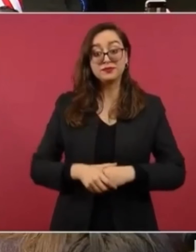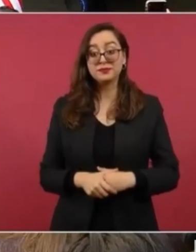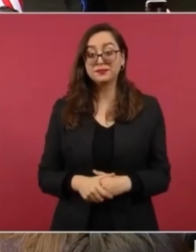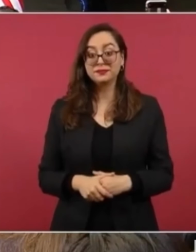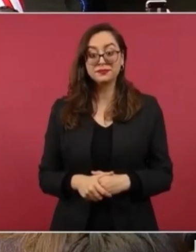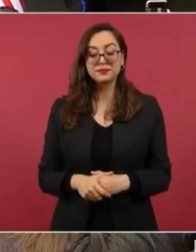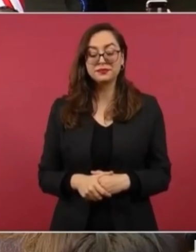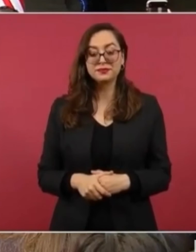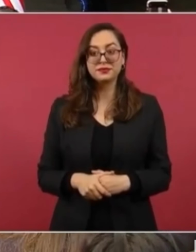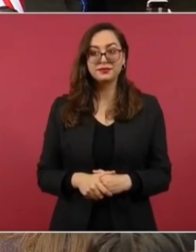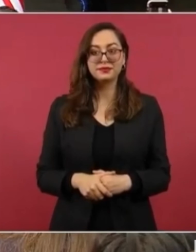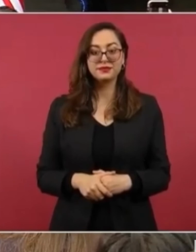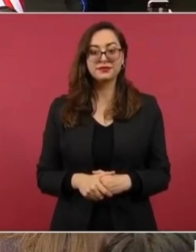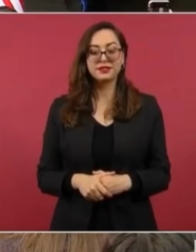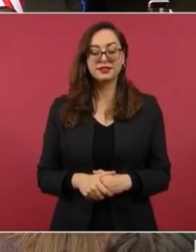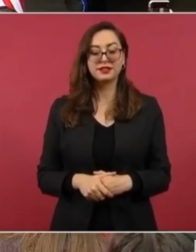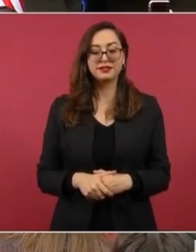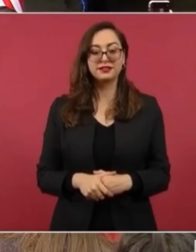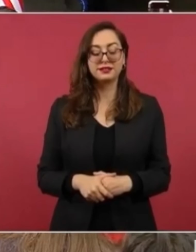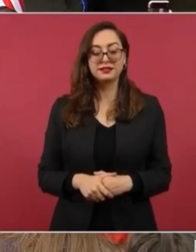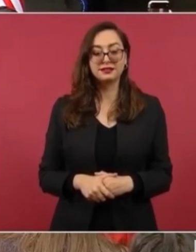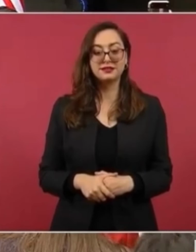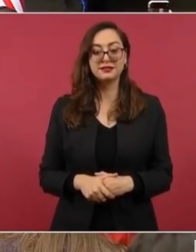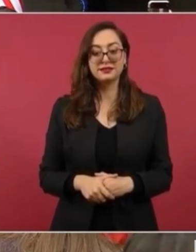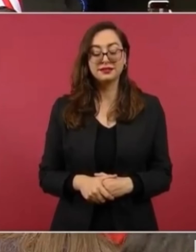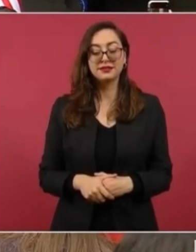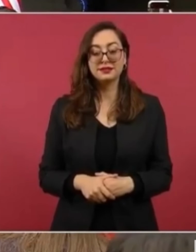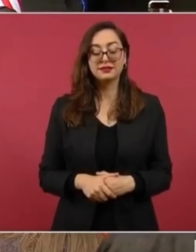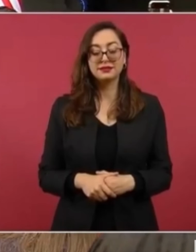de manera especial,